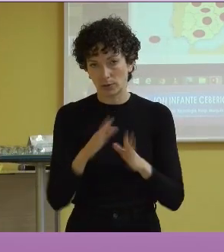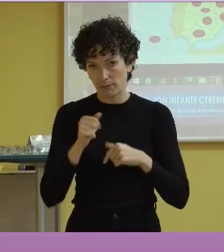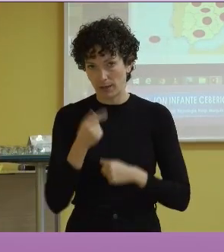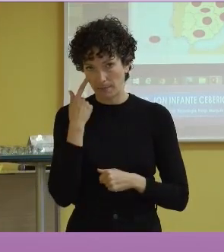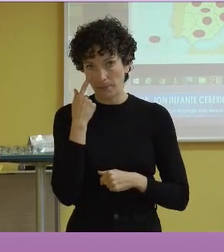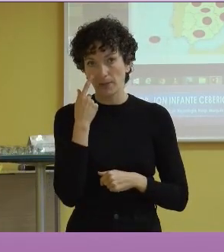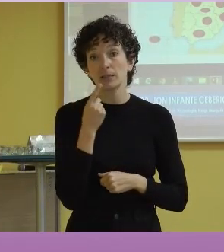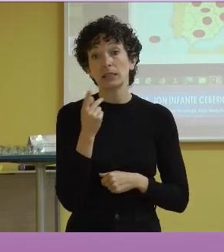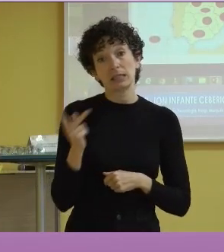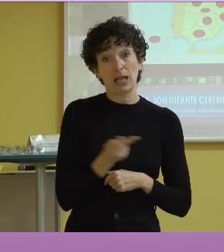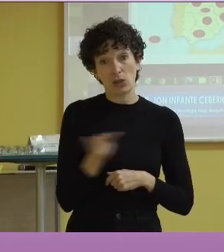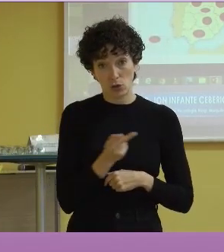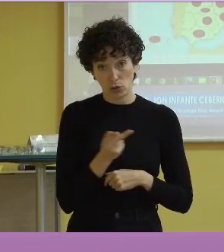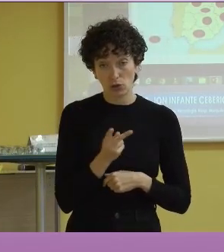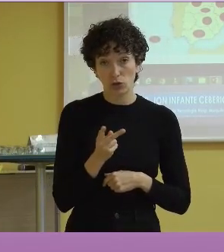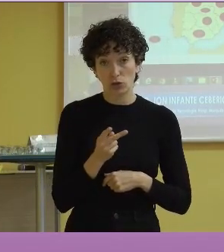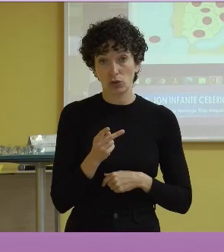como las paraplegias espásticas.